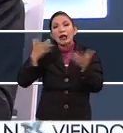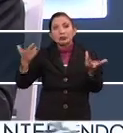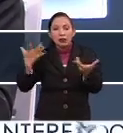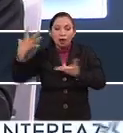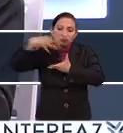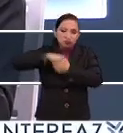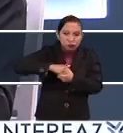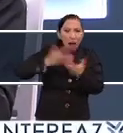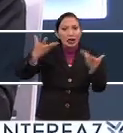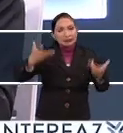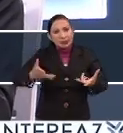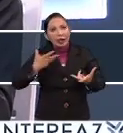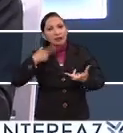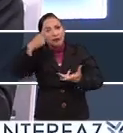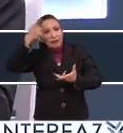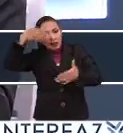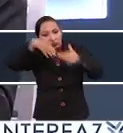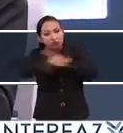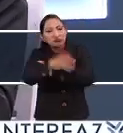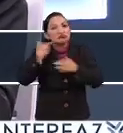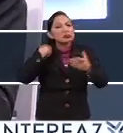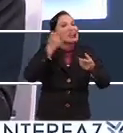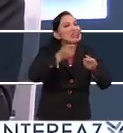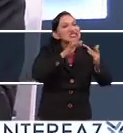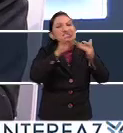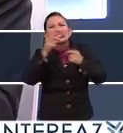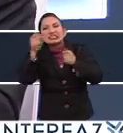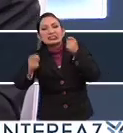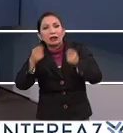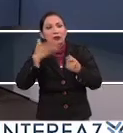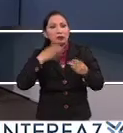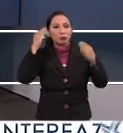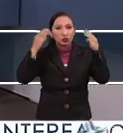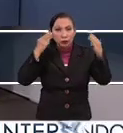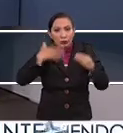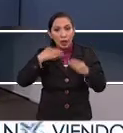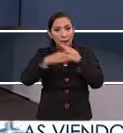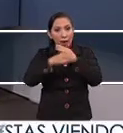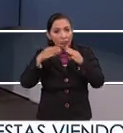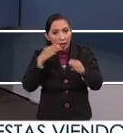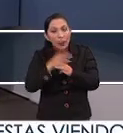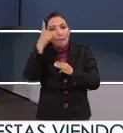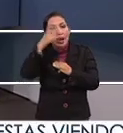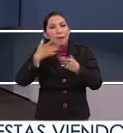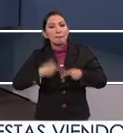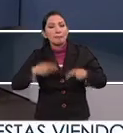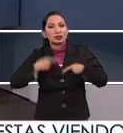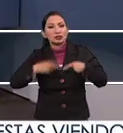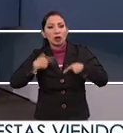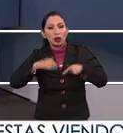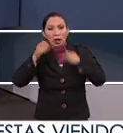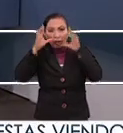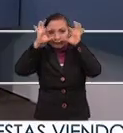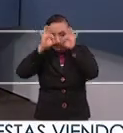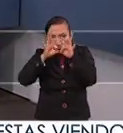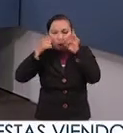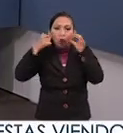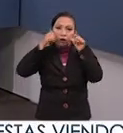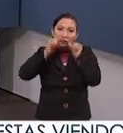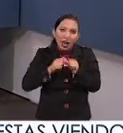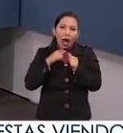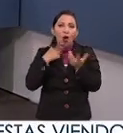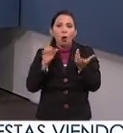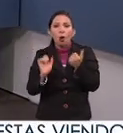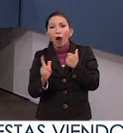museo incluyente, haciendo un museo que dé fácil acceso, haciendo un museo que tenga materiales para personas débiles visuales o con